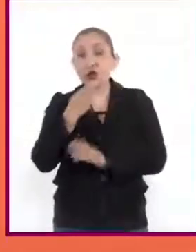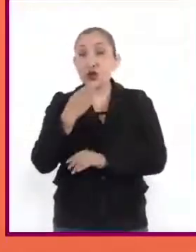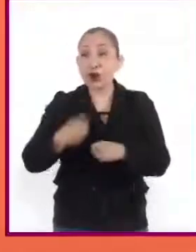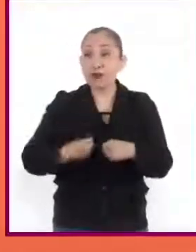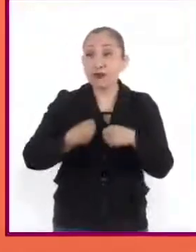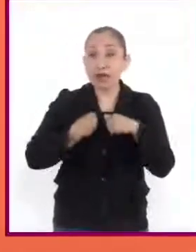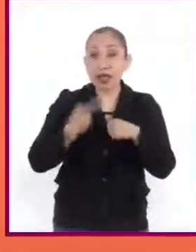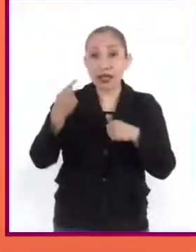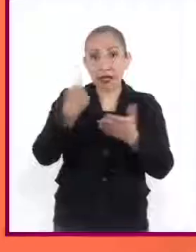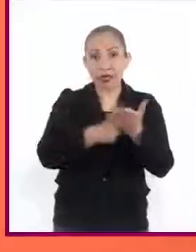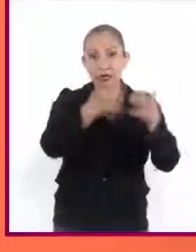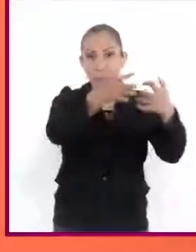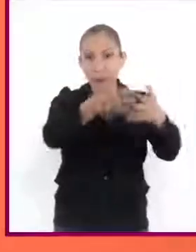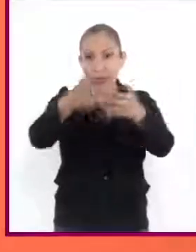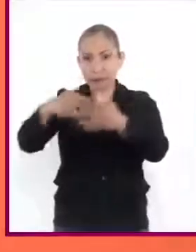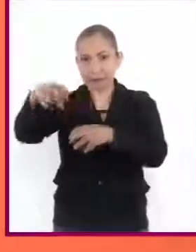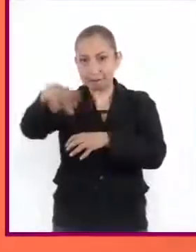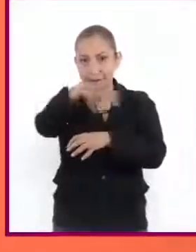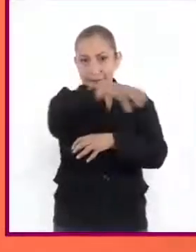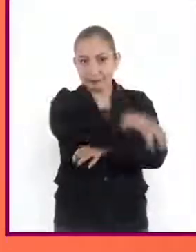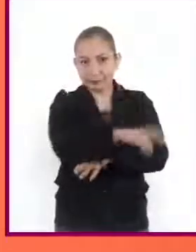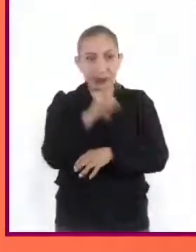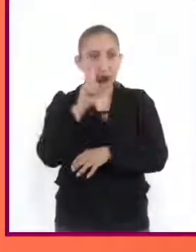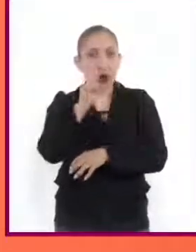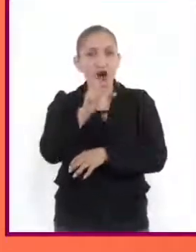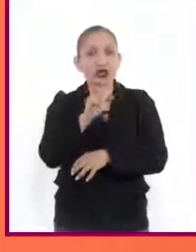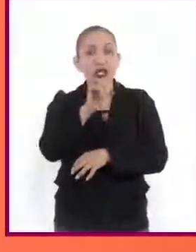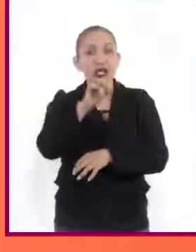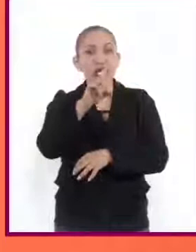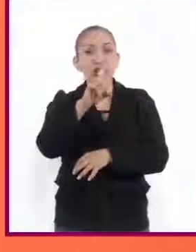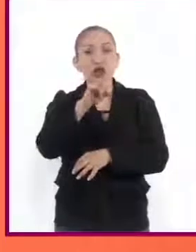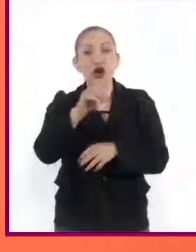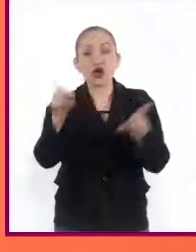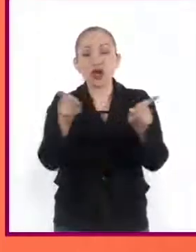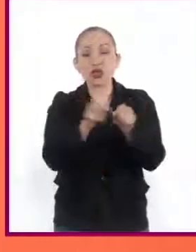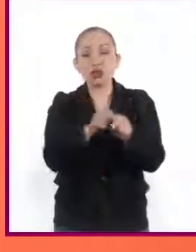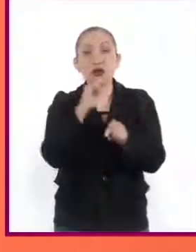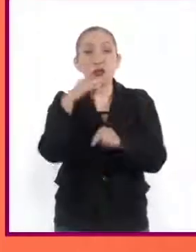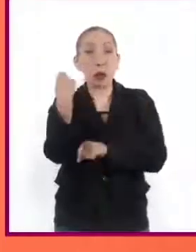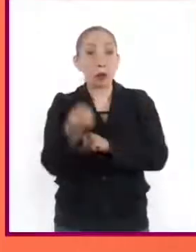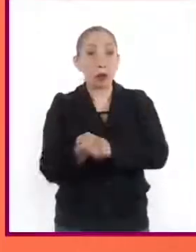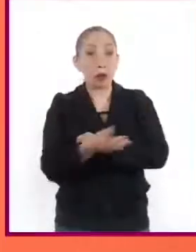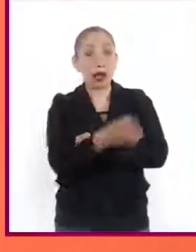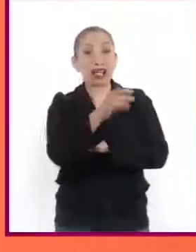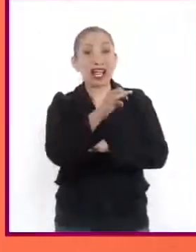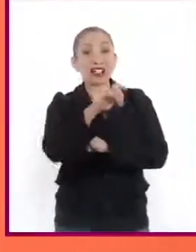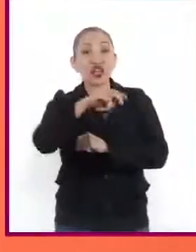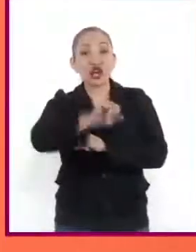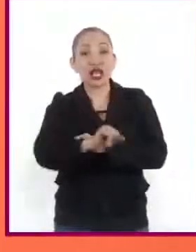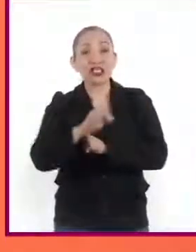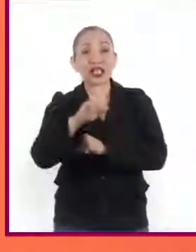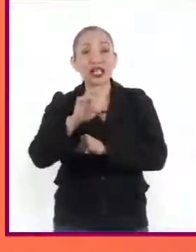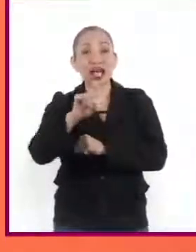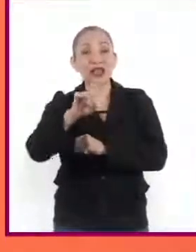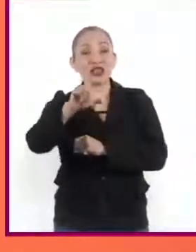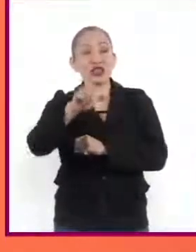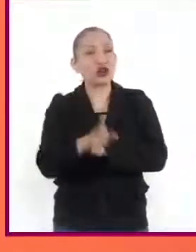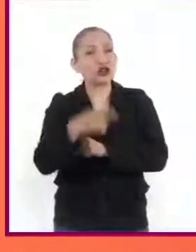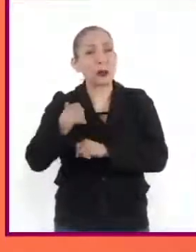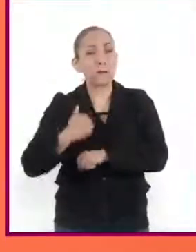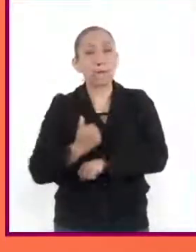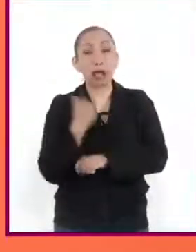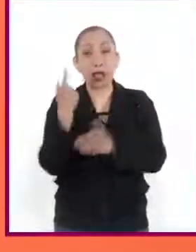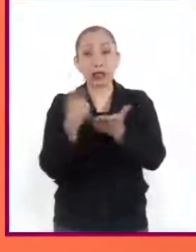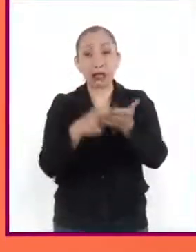diaria y en la industria. Las reacciones de óxido de reducción, también nombradas reacciones redox, son aprovechadas